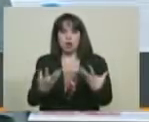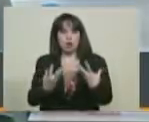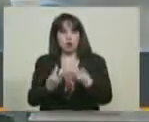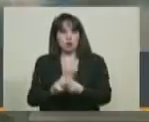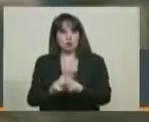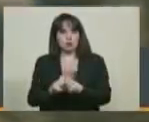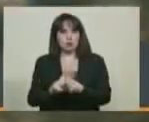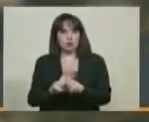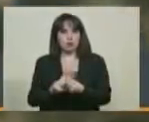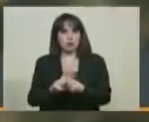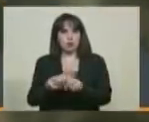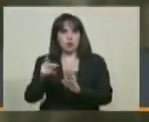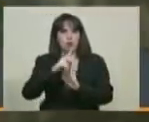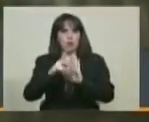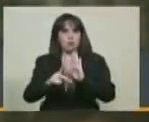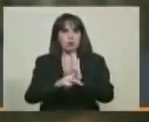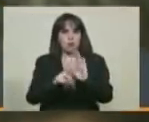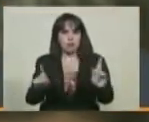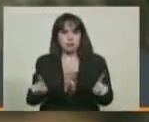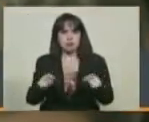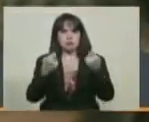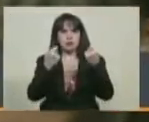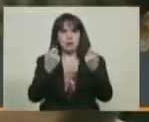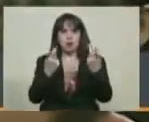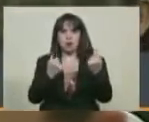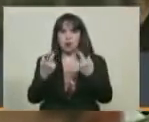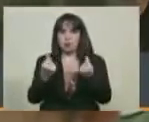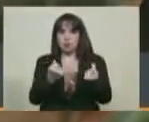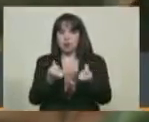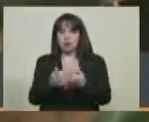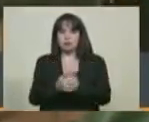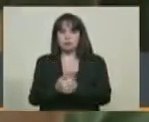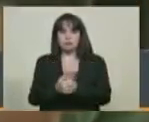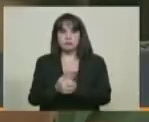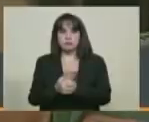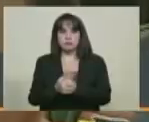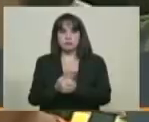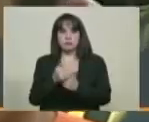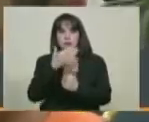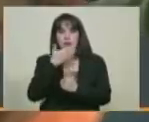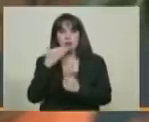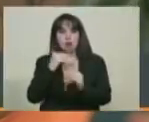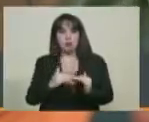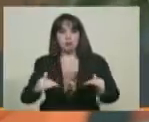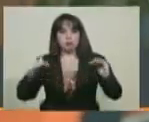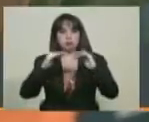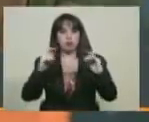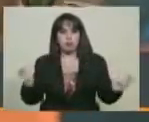acciones del programa de recuperación económica, crecimiento y prosperidad.